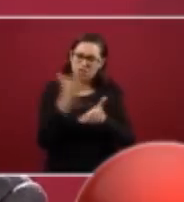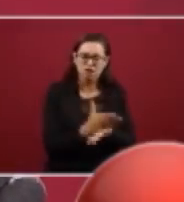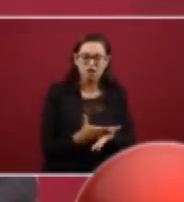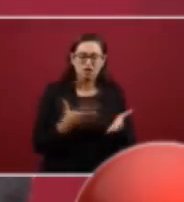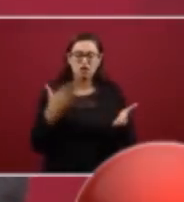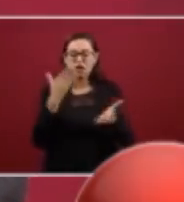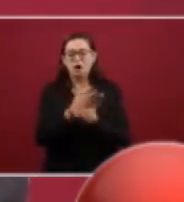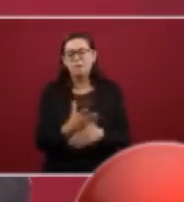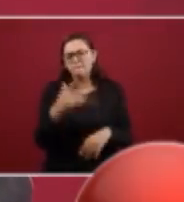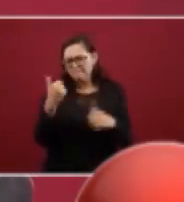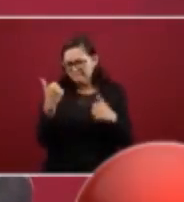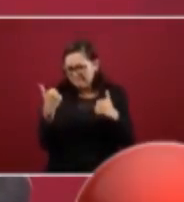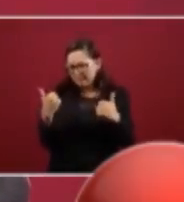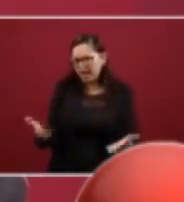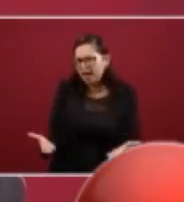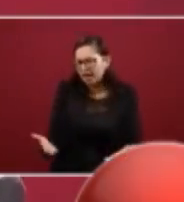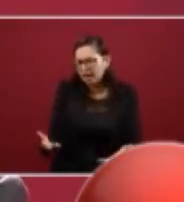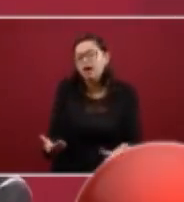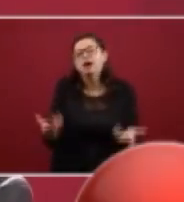es a defender los intereses de México.